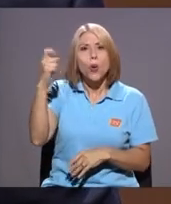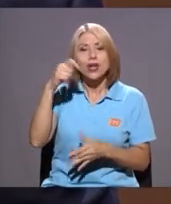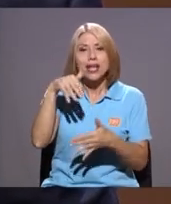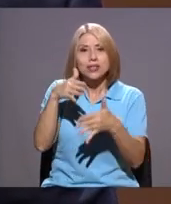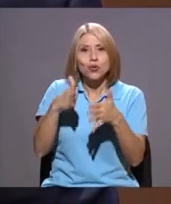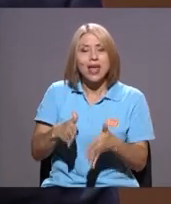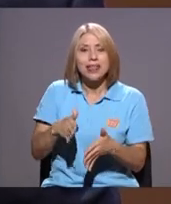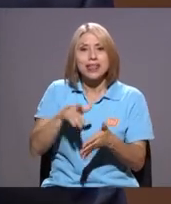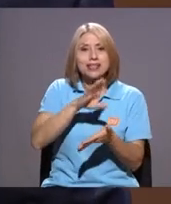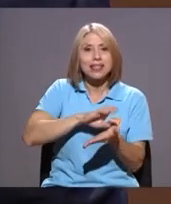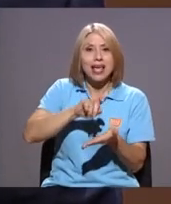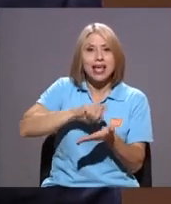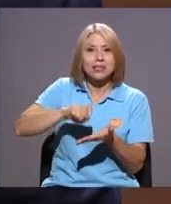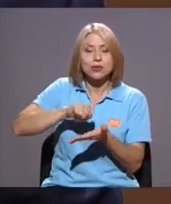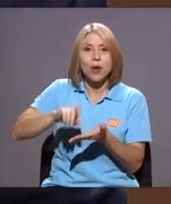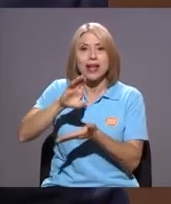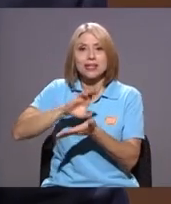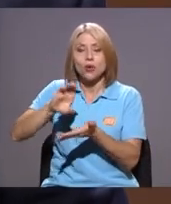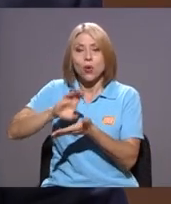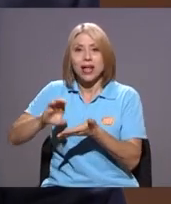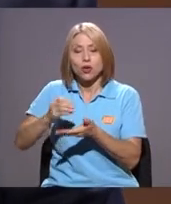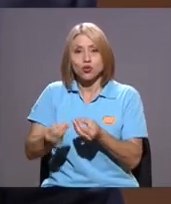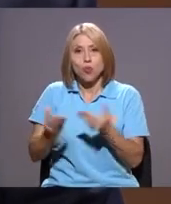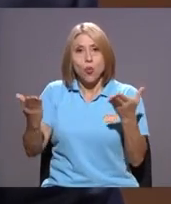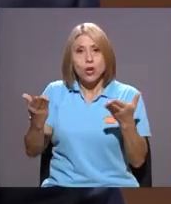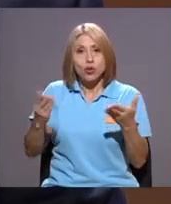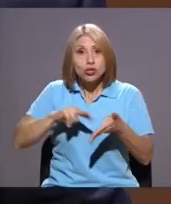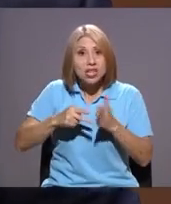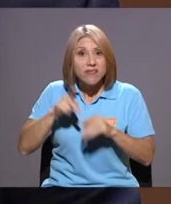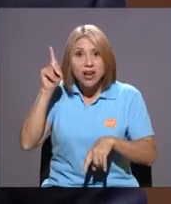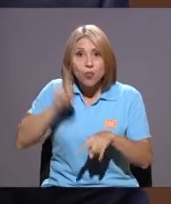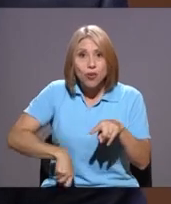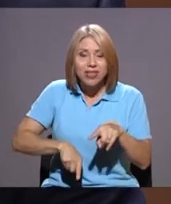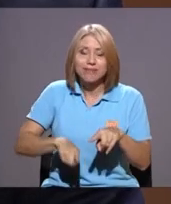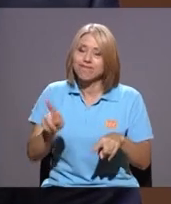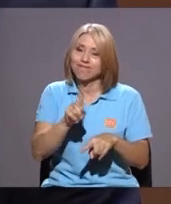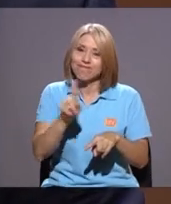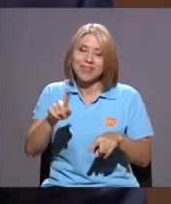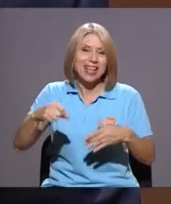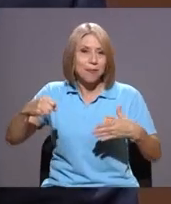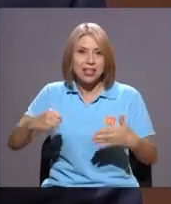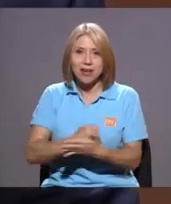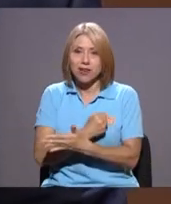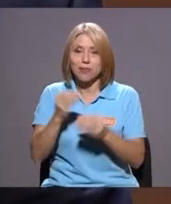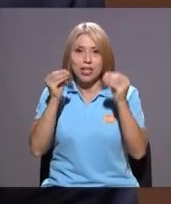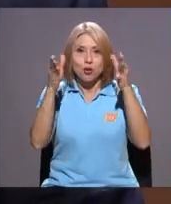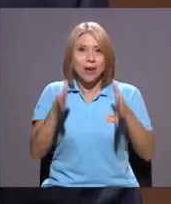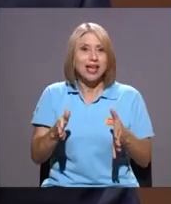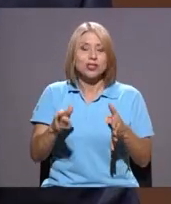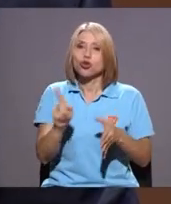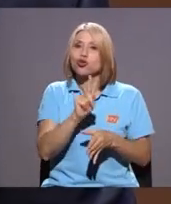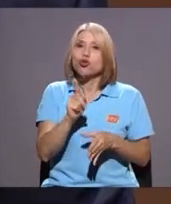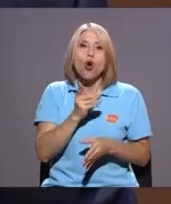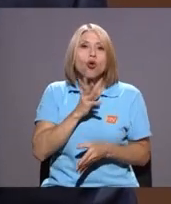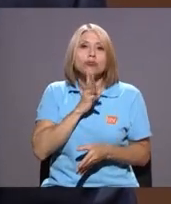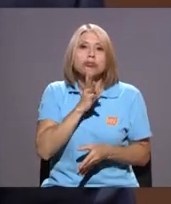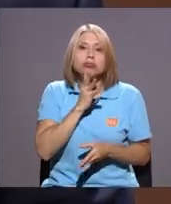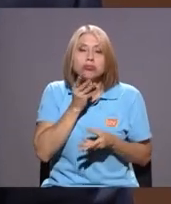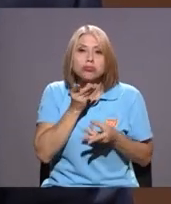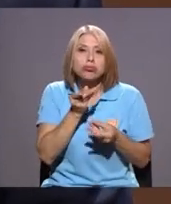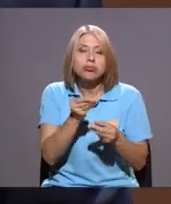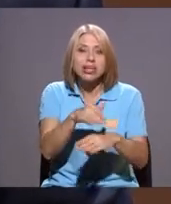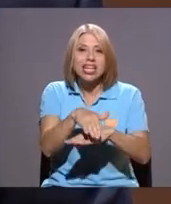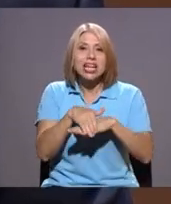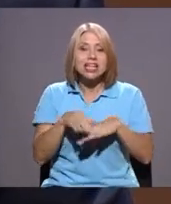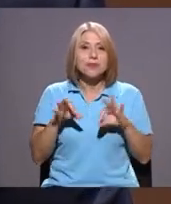públicas no sean capaces sino porque lamentablemente los maestros verdad no manejan bien el inglés y